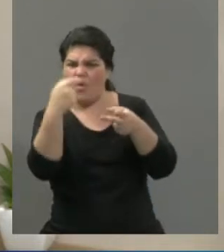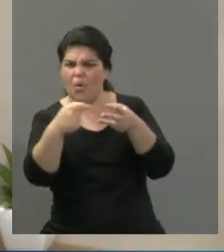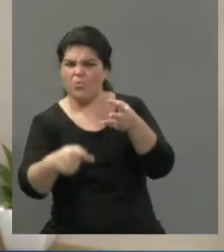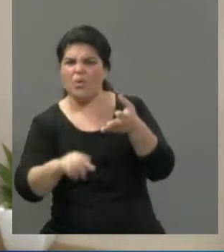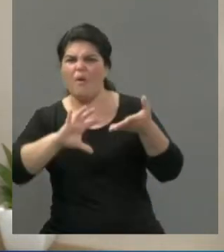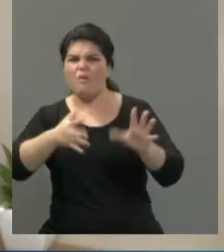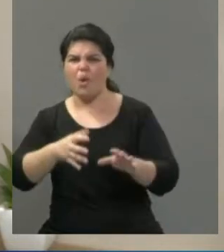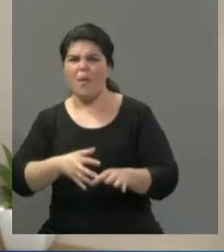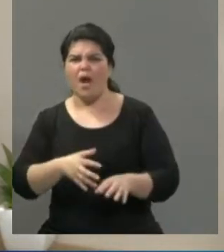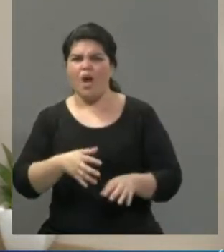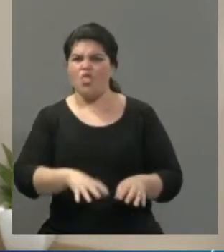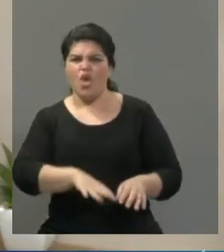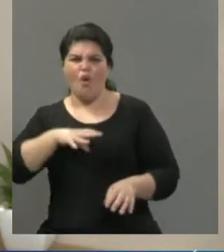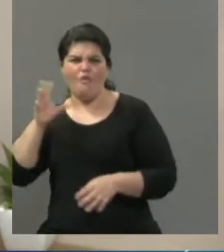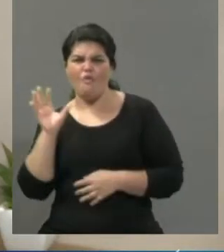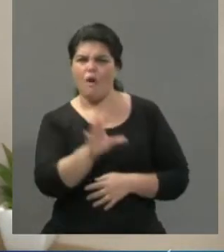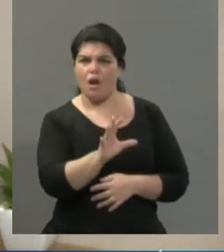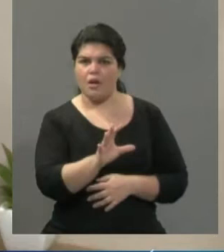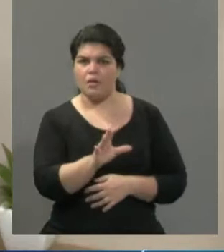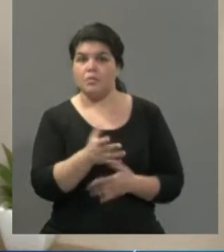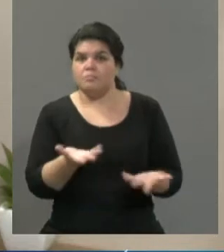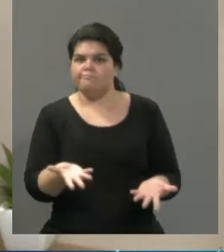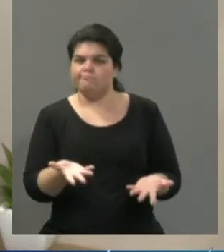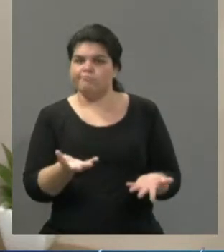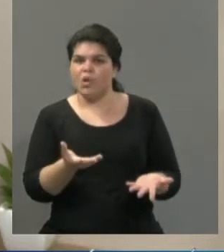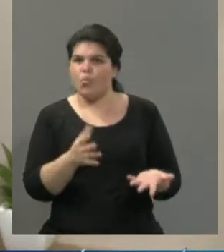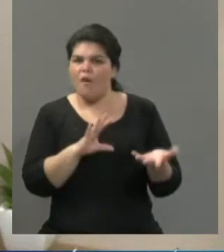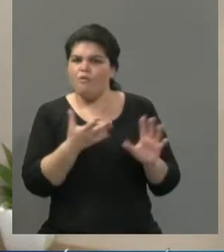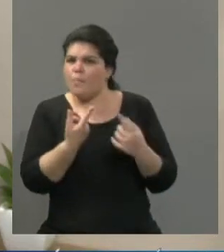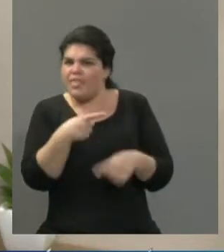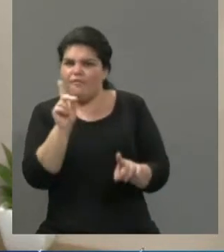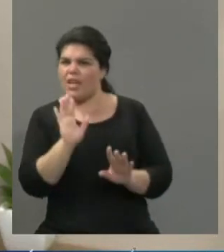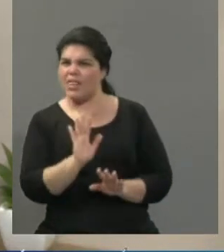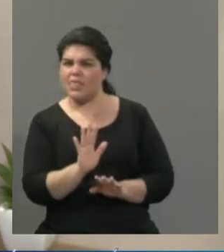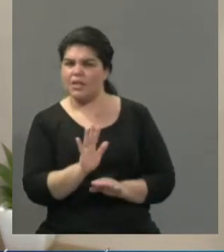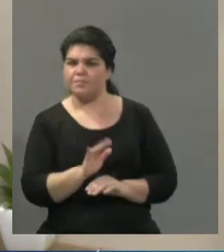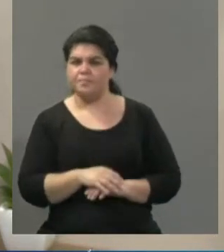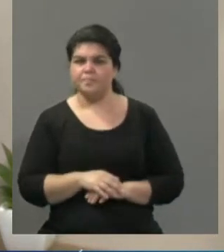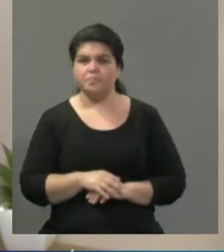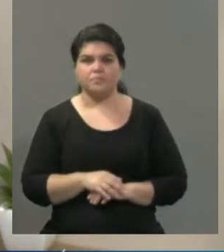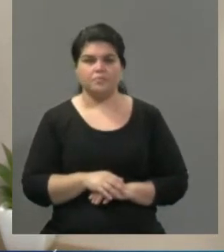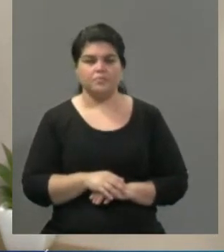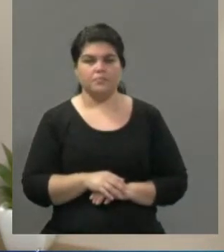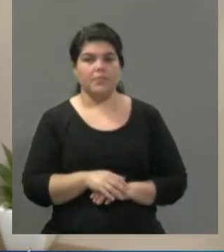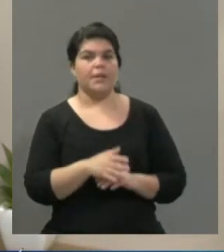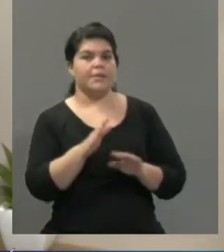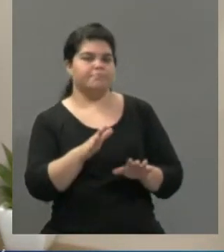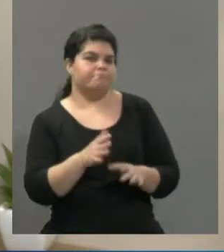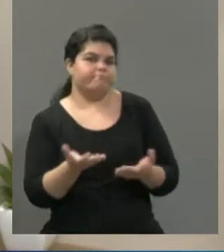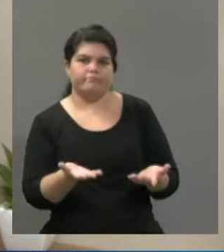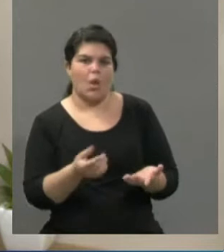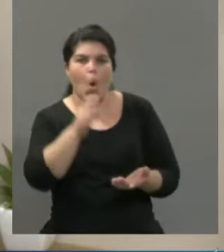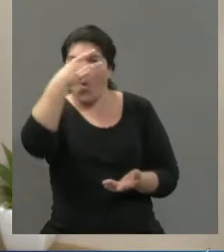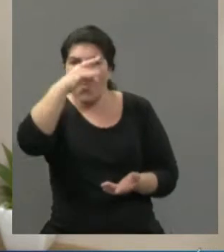ofenderla y de darle otro tono a esa visita, ¿no? Sí. Entiendo que fueron distintas personalidades del